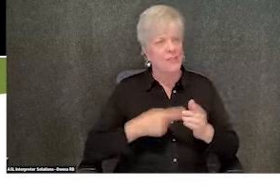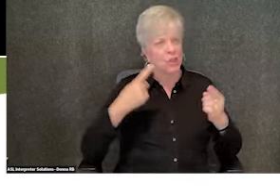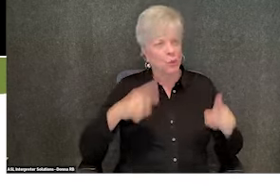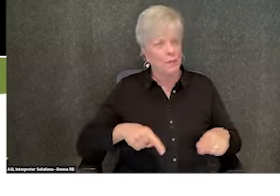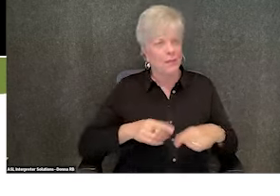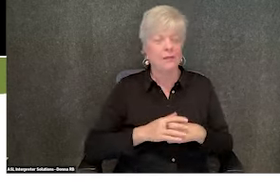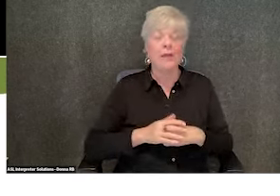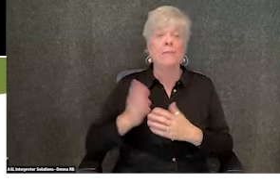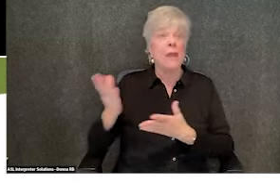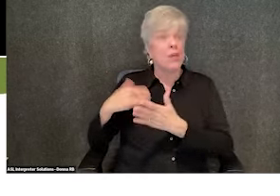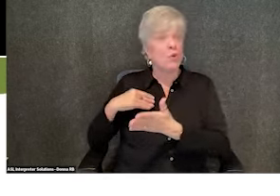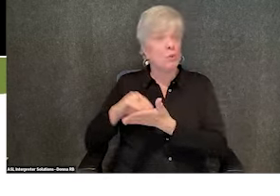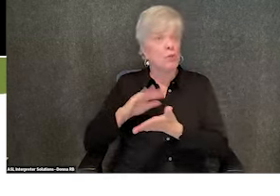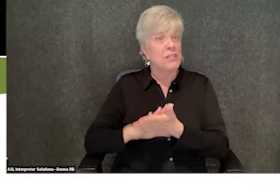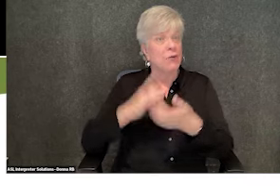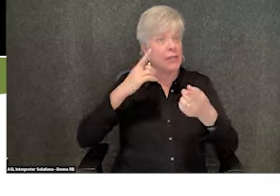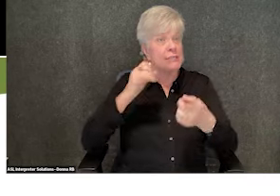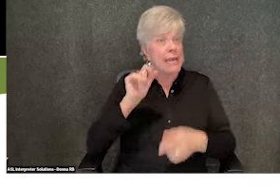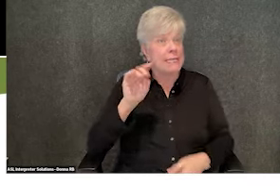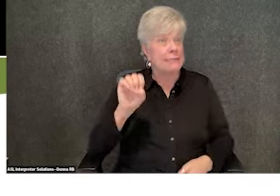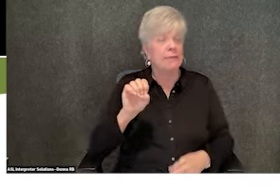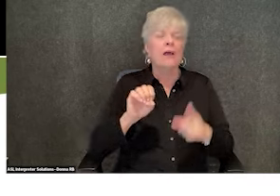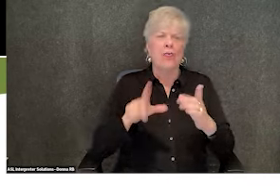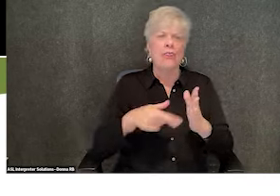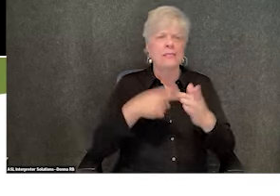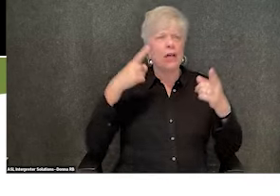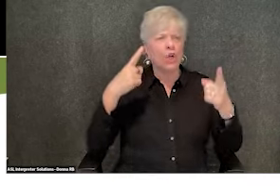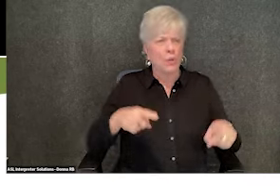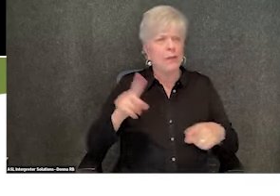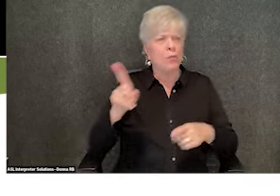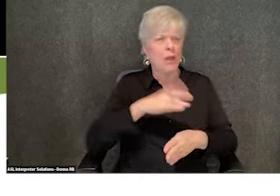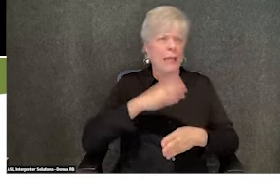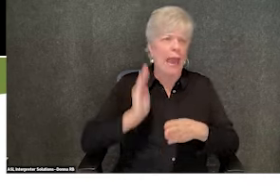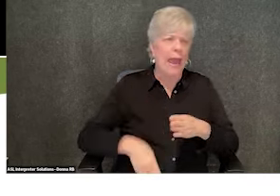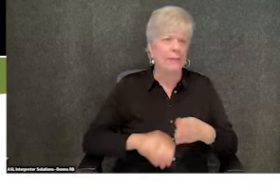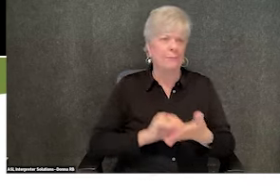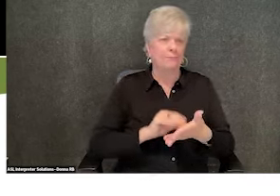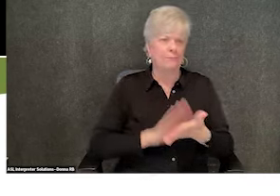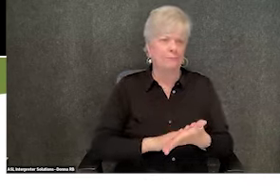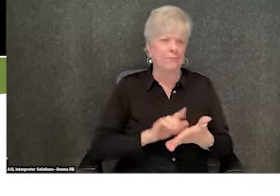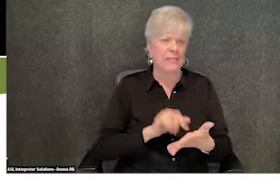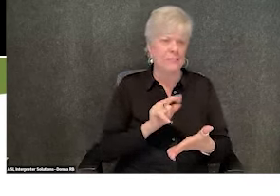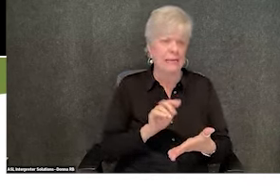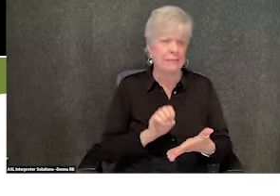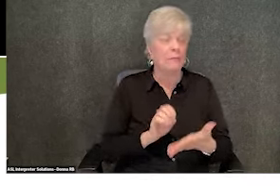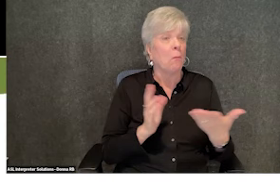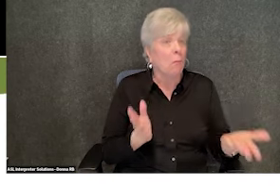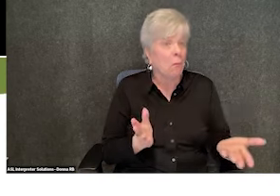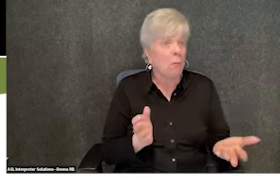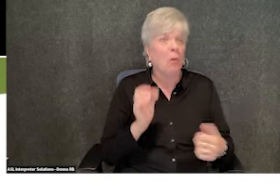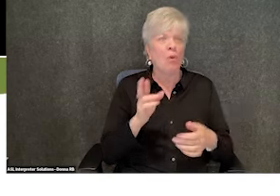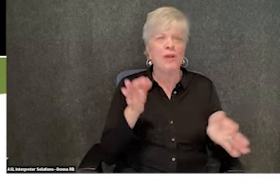fecha específica para cuando se termina el acuerdo o uno puede decidir